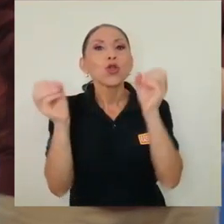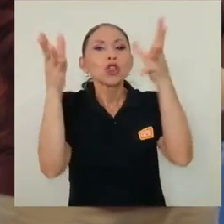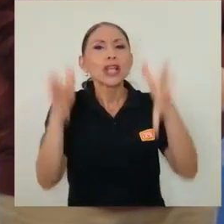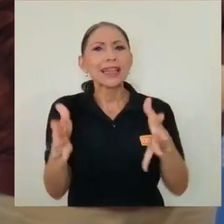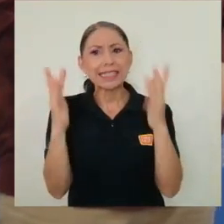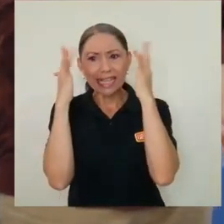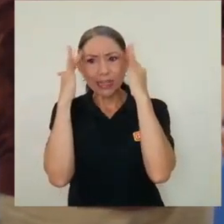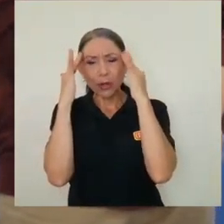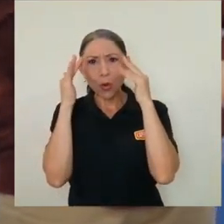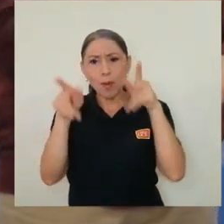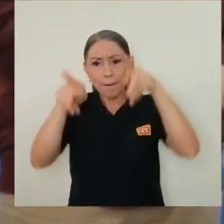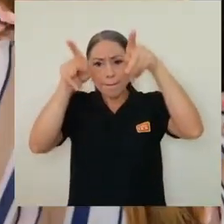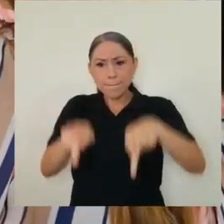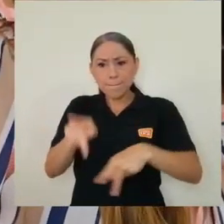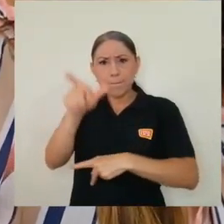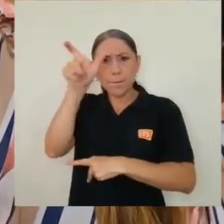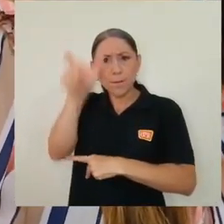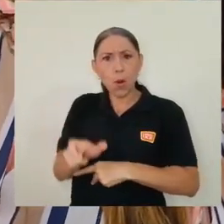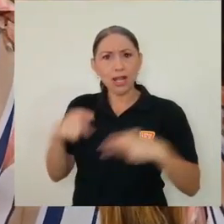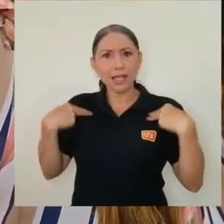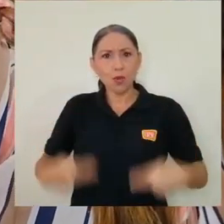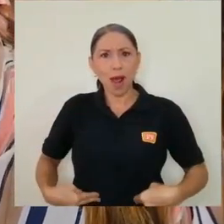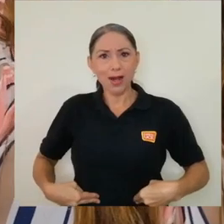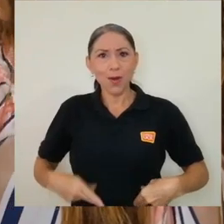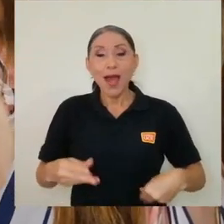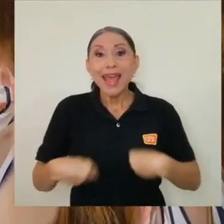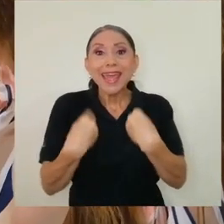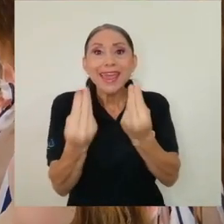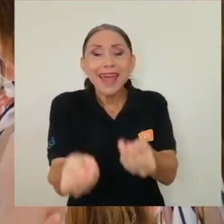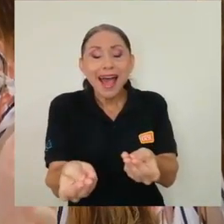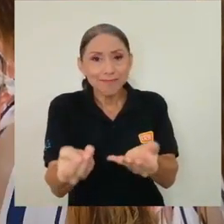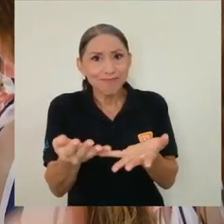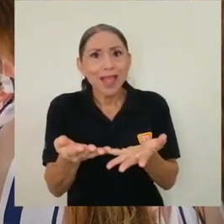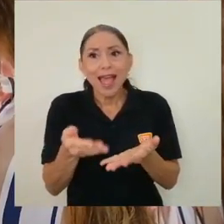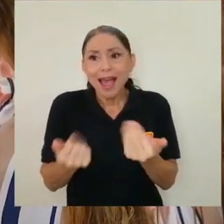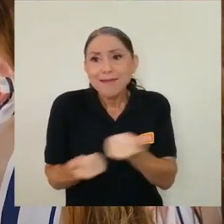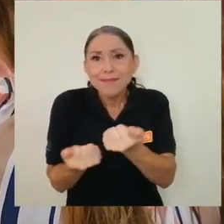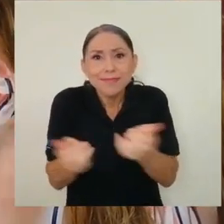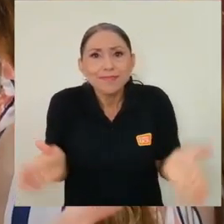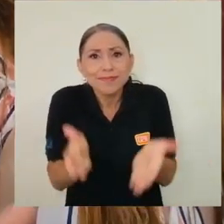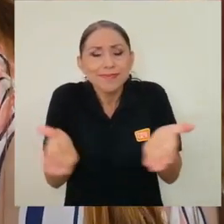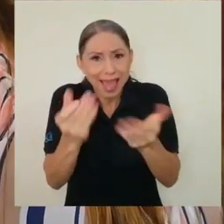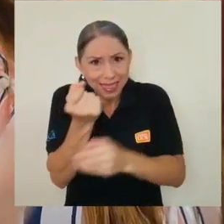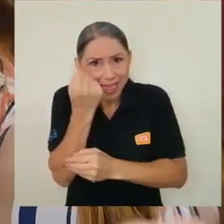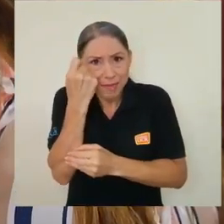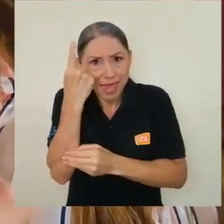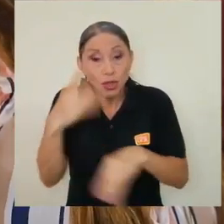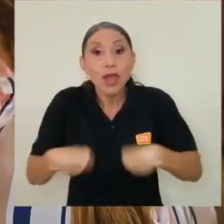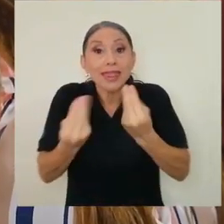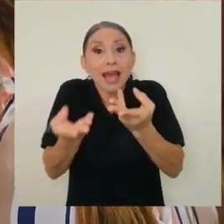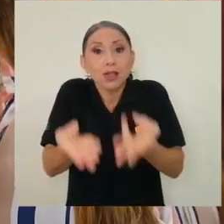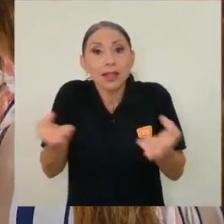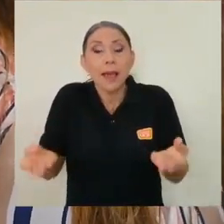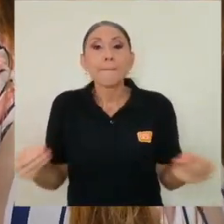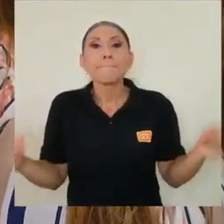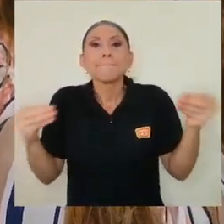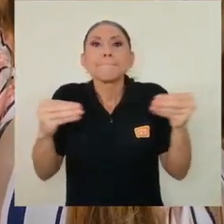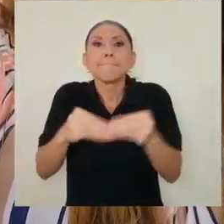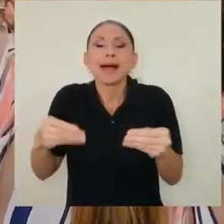preocupan por el ser humano que posibilitan el entendimiento y proveen las herramientas para construir una mayor